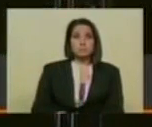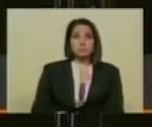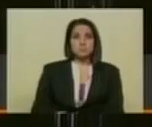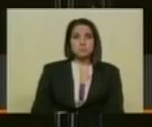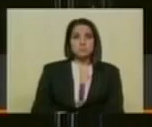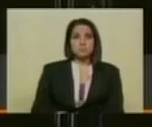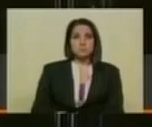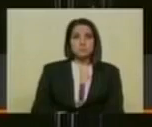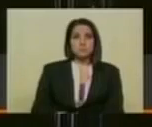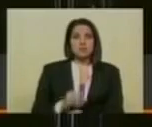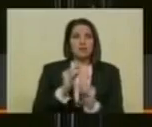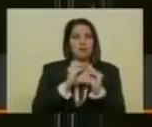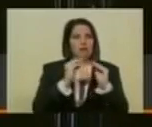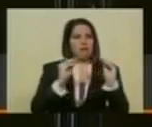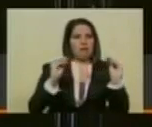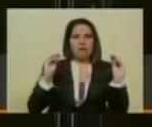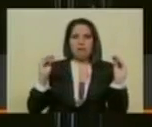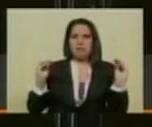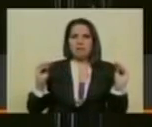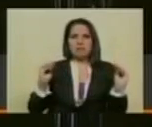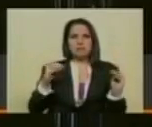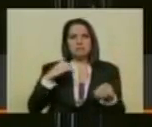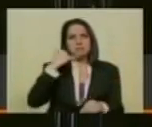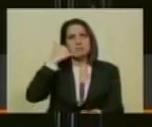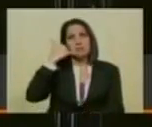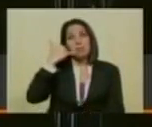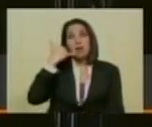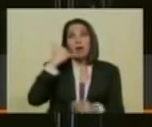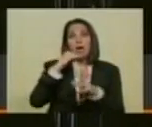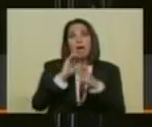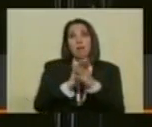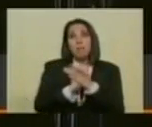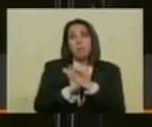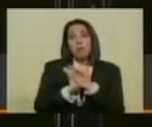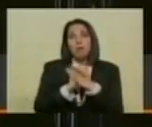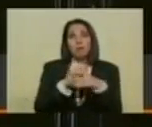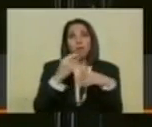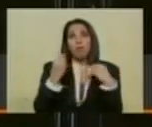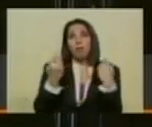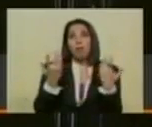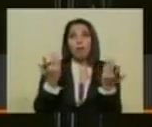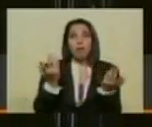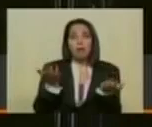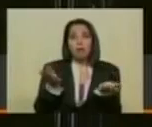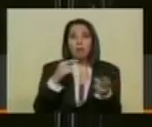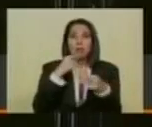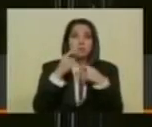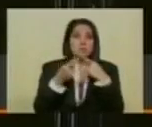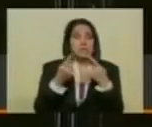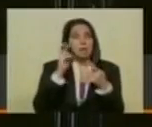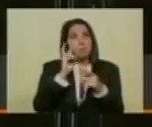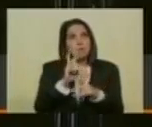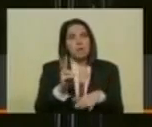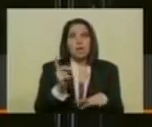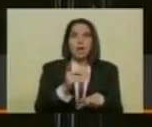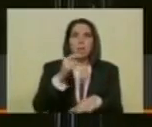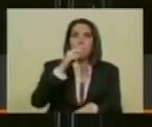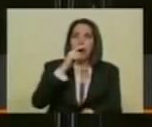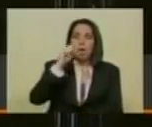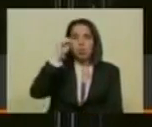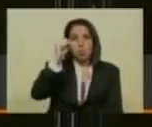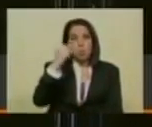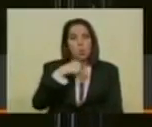Del que llama, simulando ser amigo de uno, a decirle: mira, Maduro, hermano,